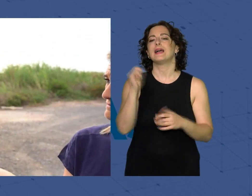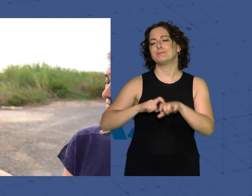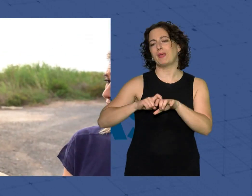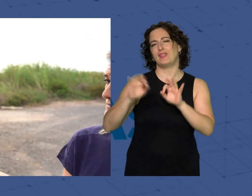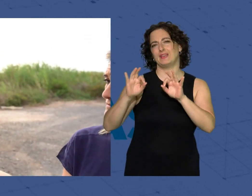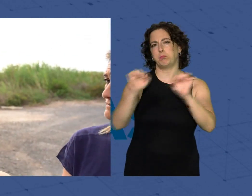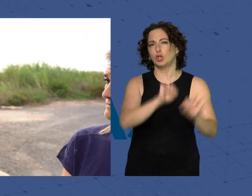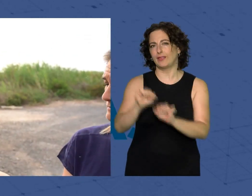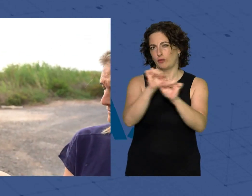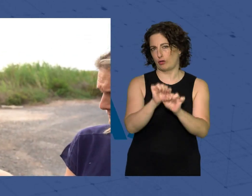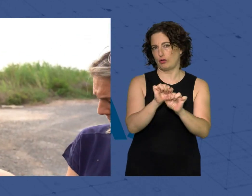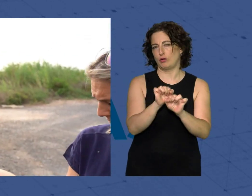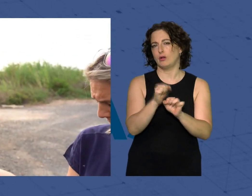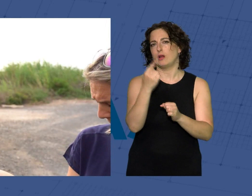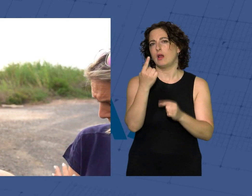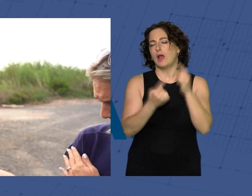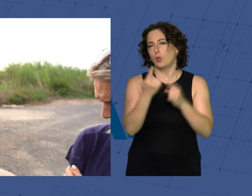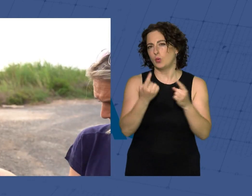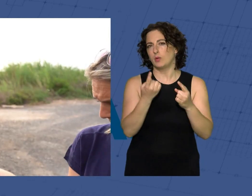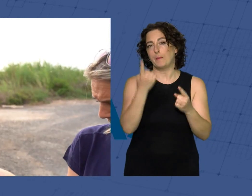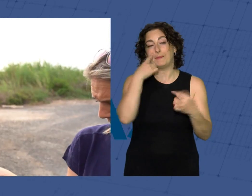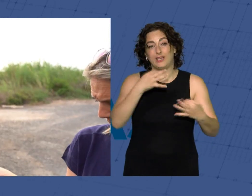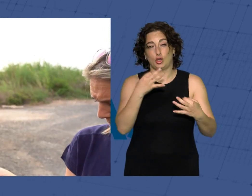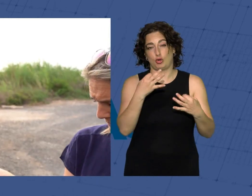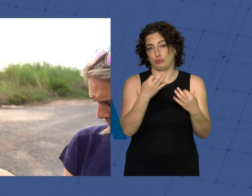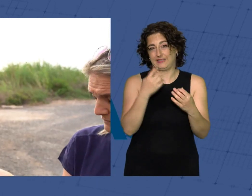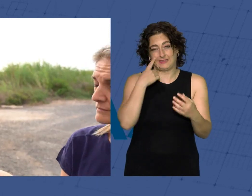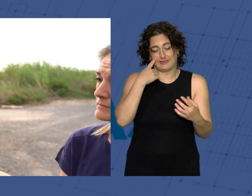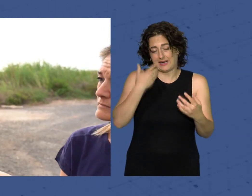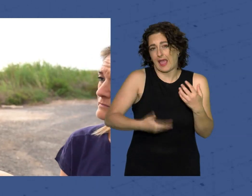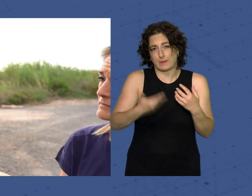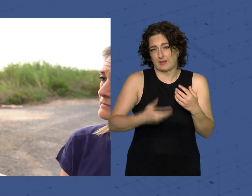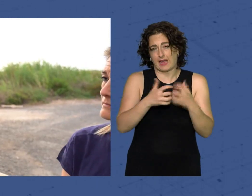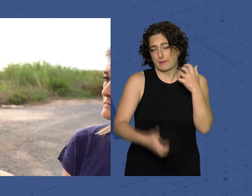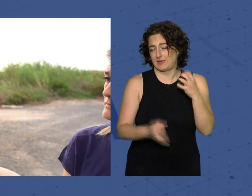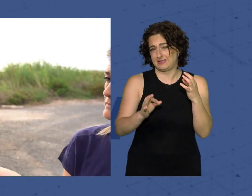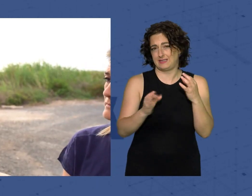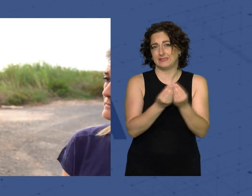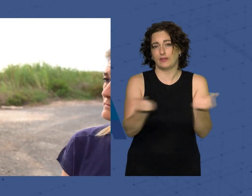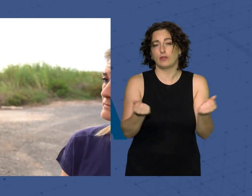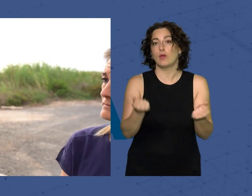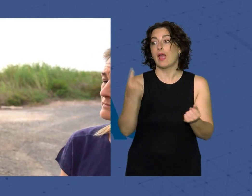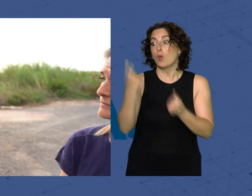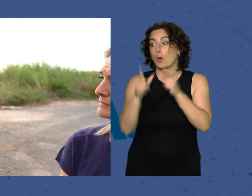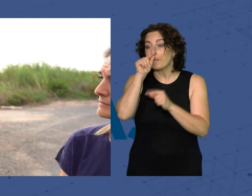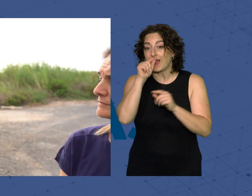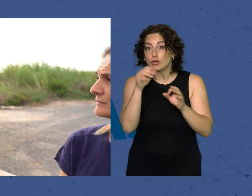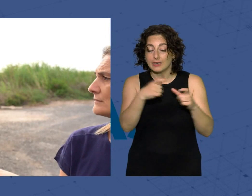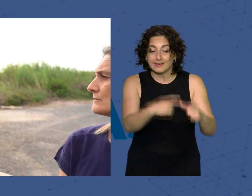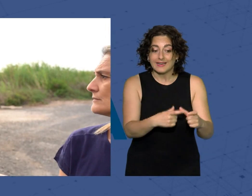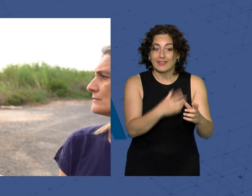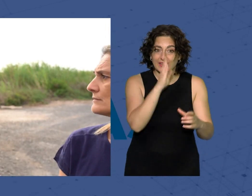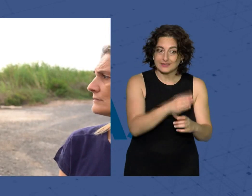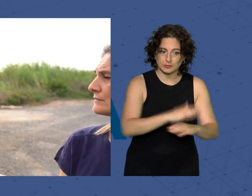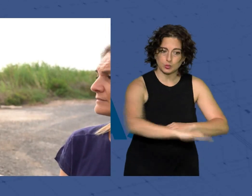que están protegidas, algunas en peligro crítico de extinción, pero básicamente lo que son, hay larolimícolas, que son especies que nidifican directamente en el suelo,